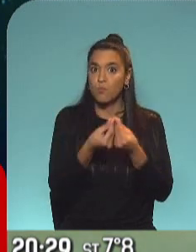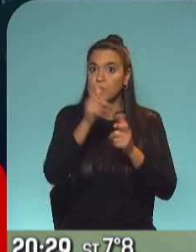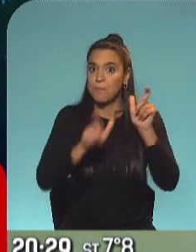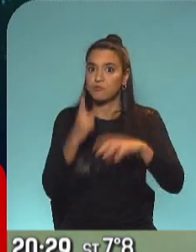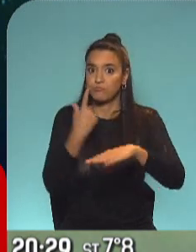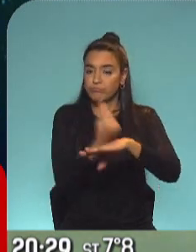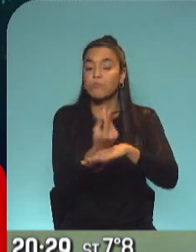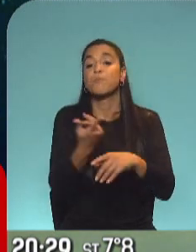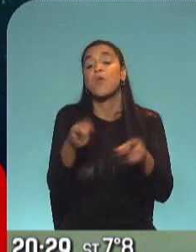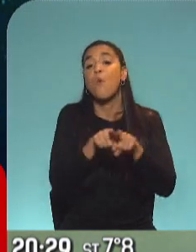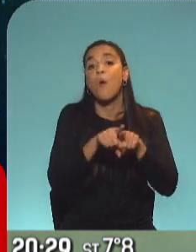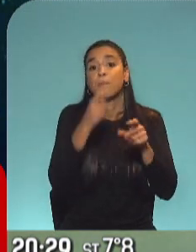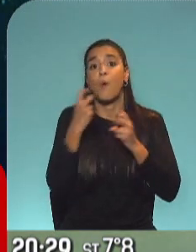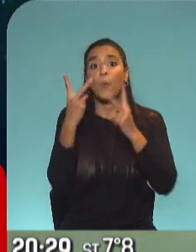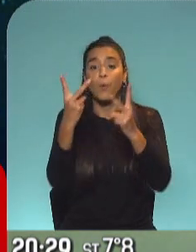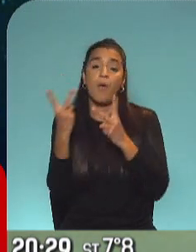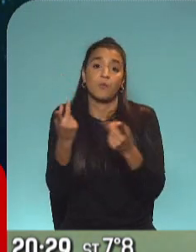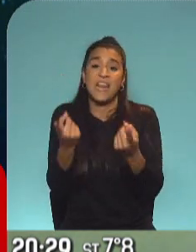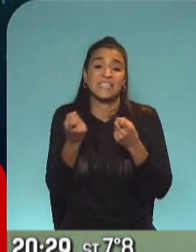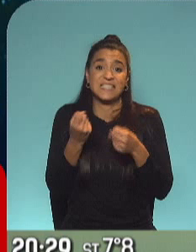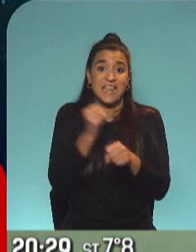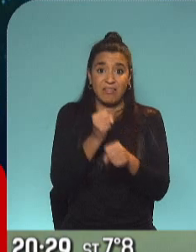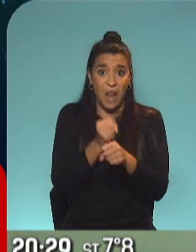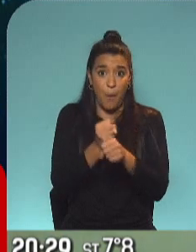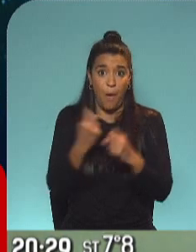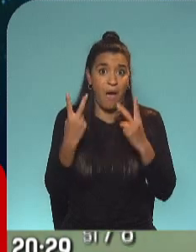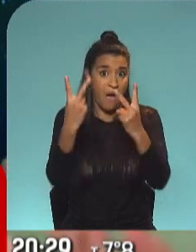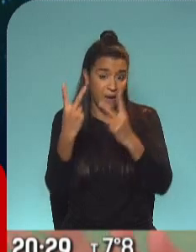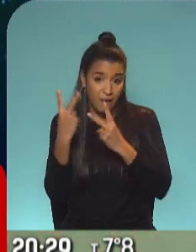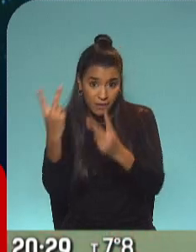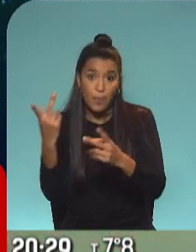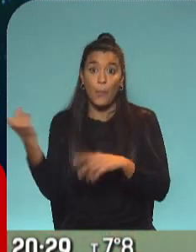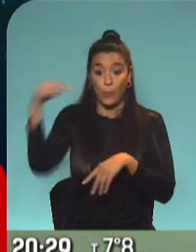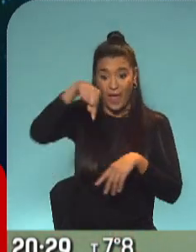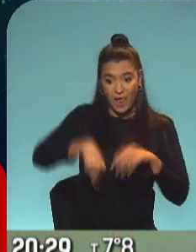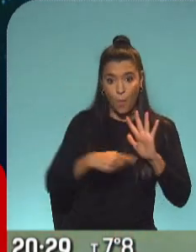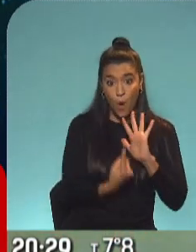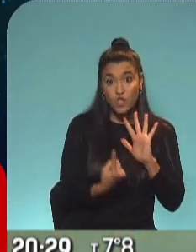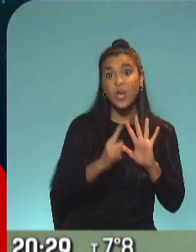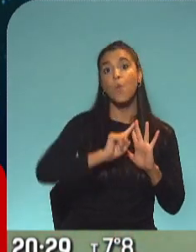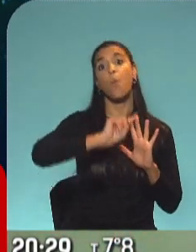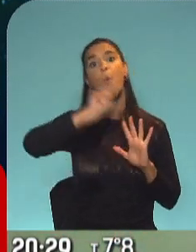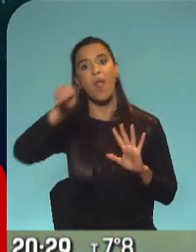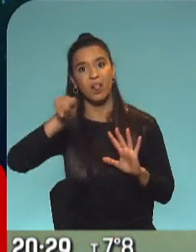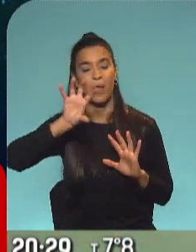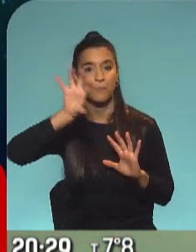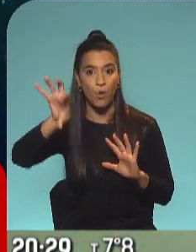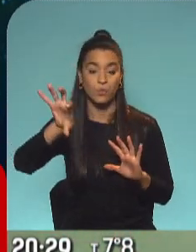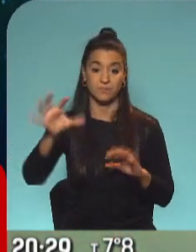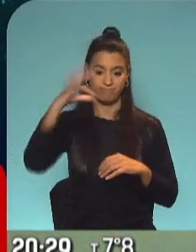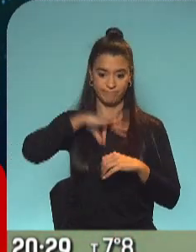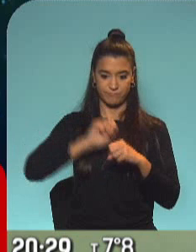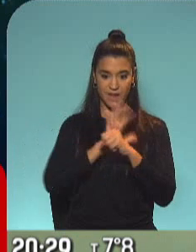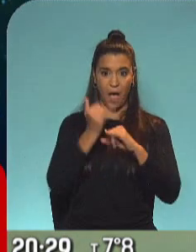como algunos viajeros por necesidades laborales o motivos laborales llegaron a Buenos Aires y a la vuelta a su provincia, contagiados